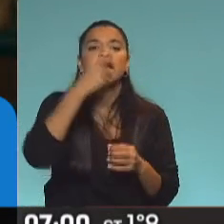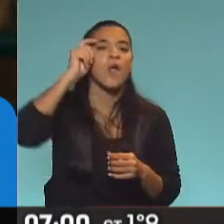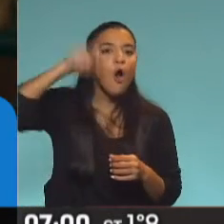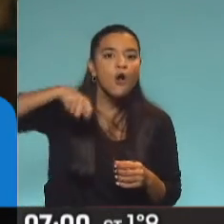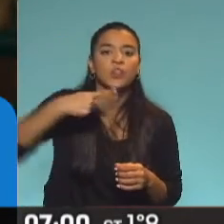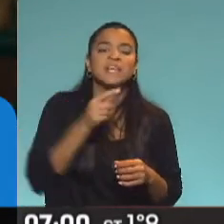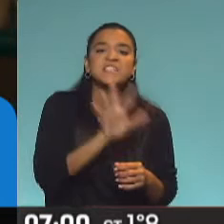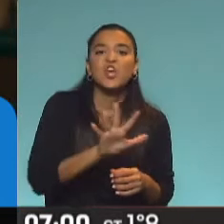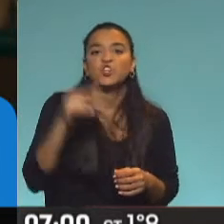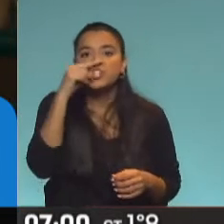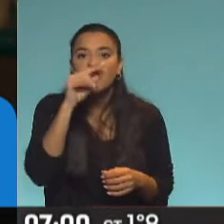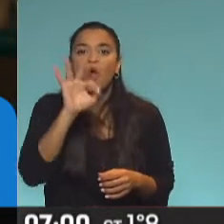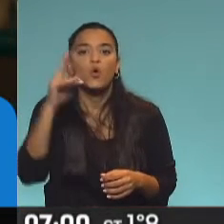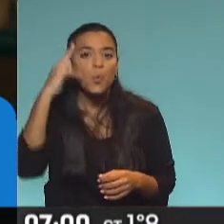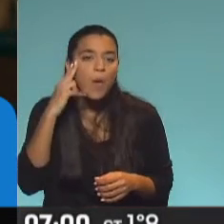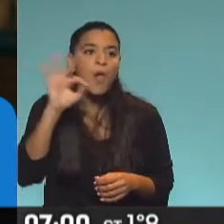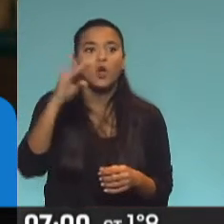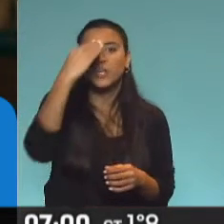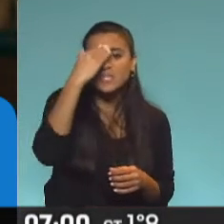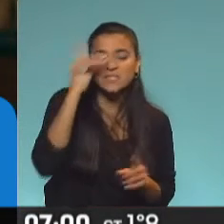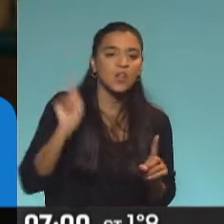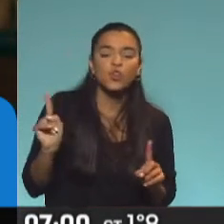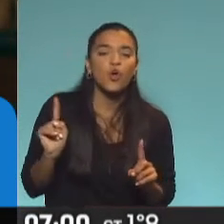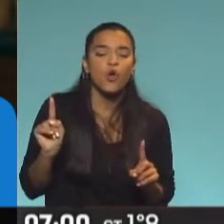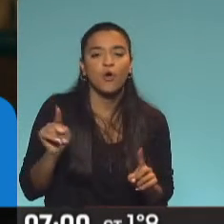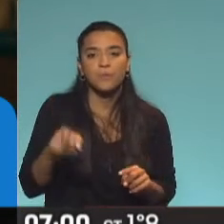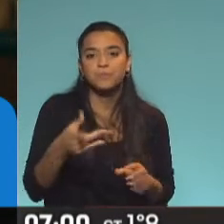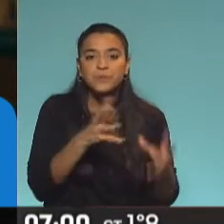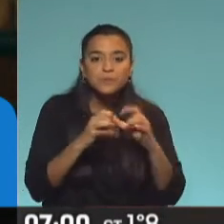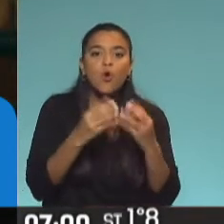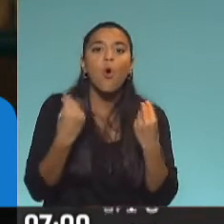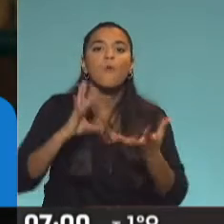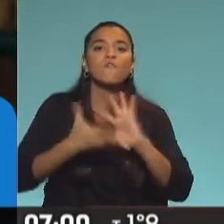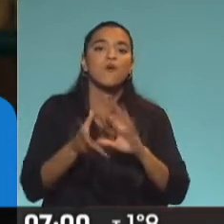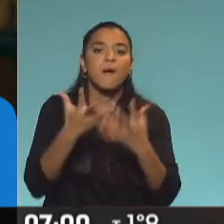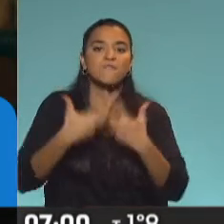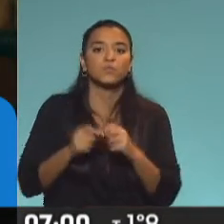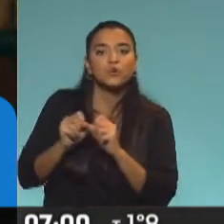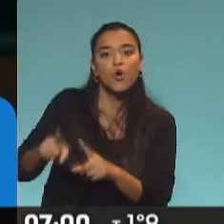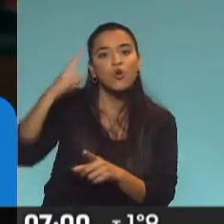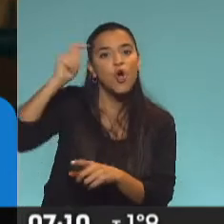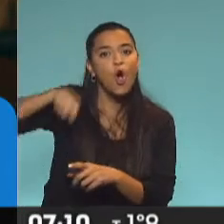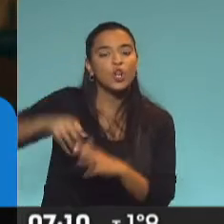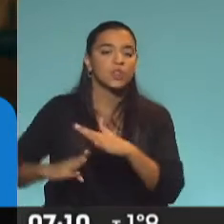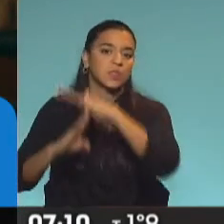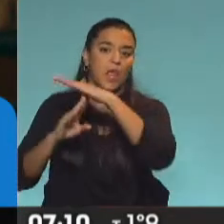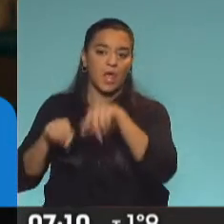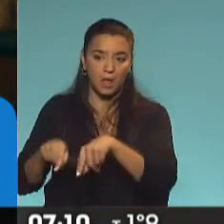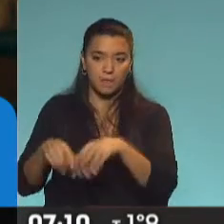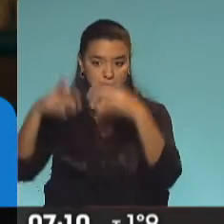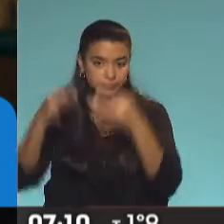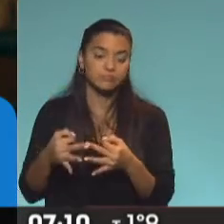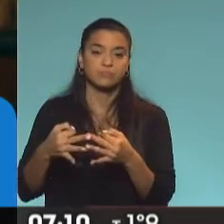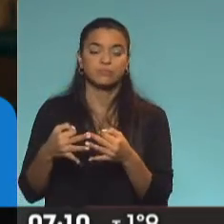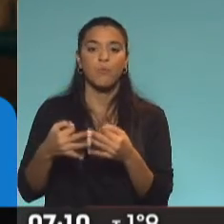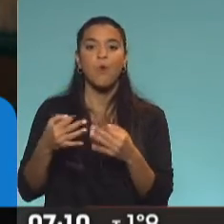de 5, de 7, de 9 o de 15. Lo que se está discutiendo es cómo va a funcionar la Corte para que funcione justamente